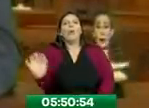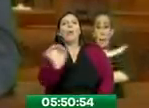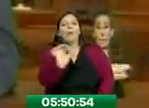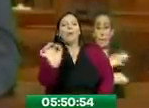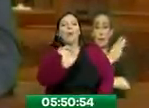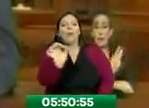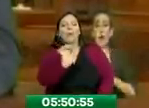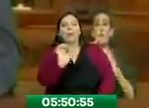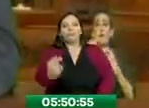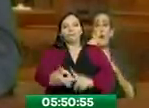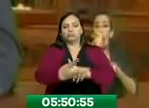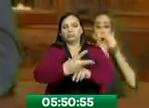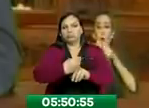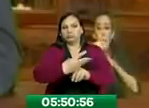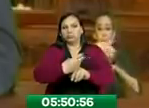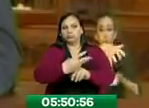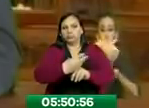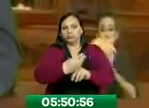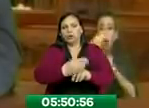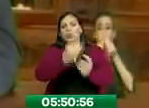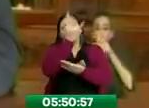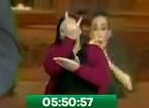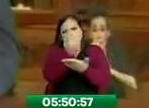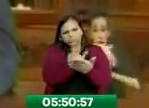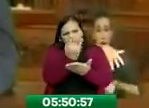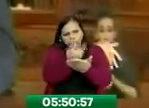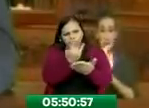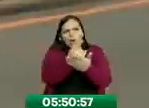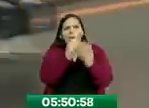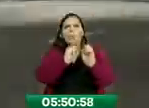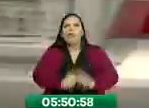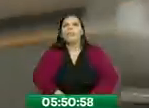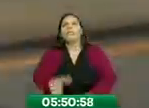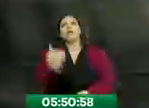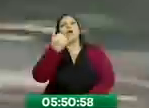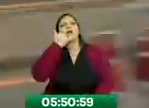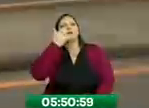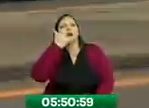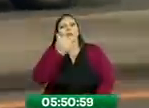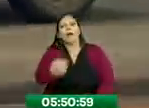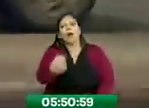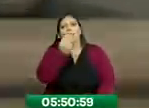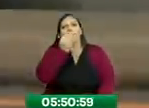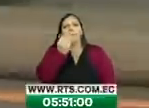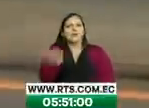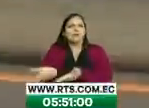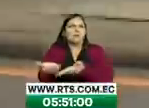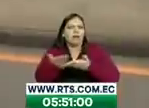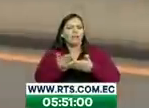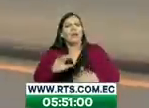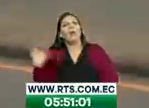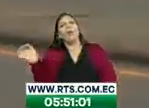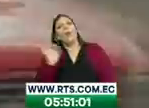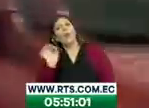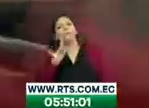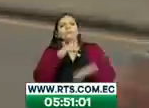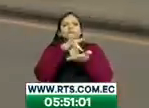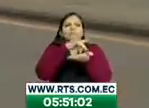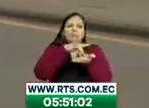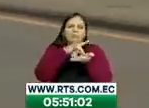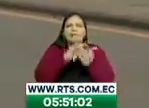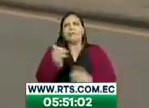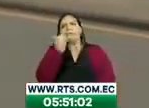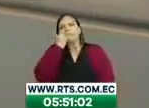de entrega a domicilio y todos los medios relacionados con telecomunicaciones. Para quienes tengan que salir a comprar víveres y medicamentos,